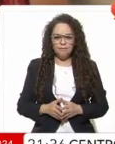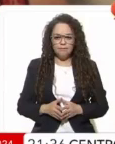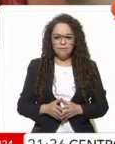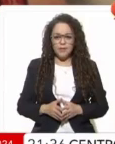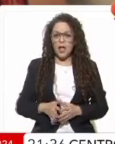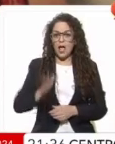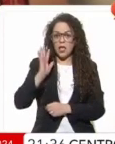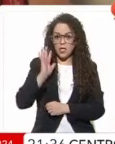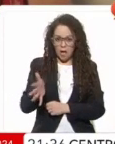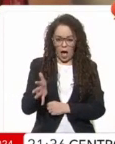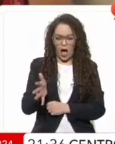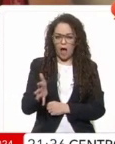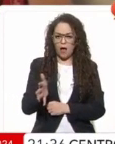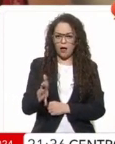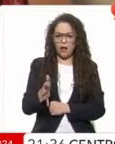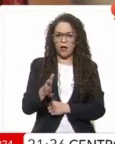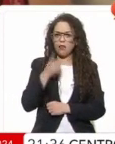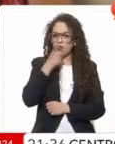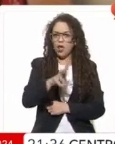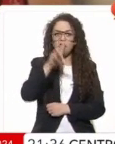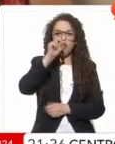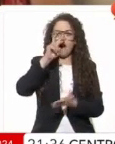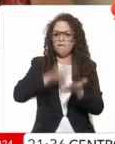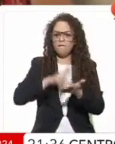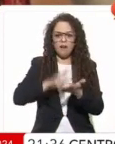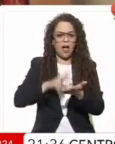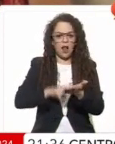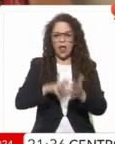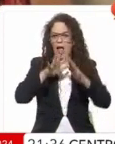ilegalidad de la asamblea, estas son palabras mías,